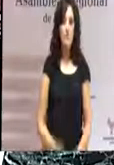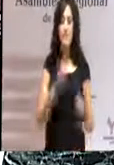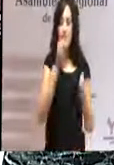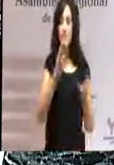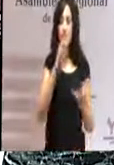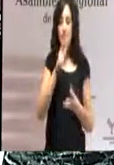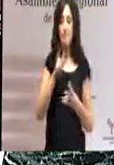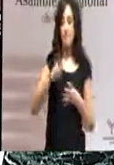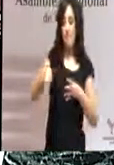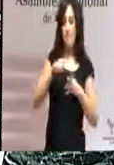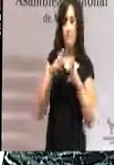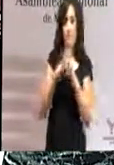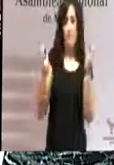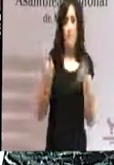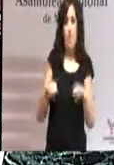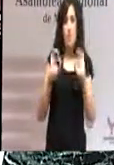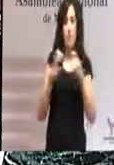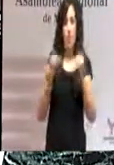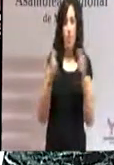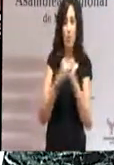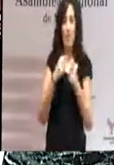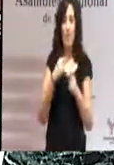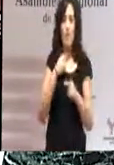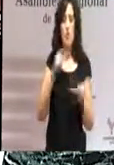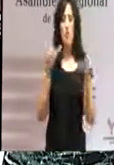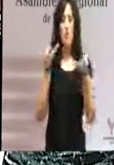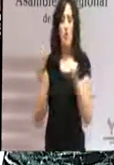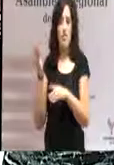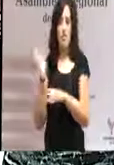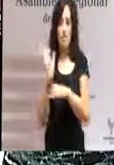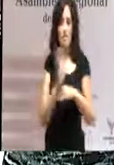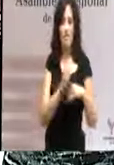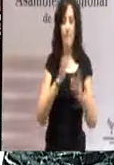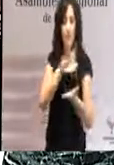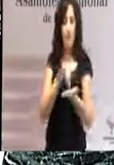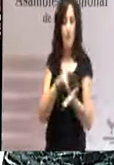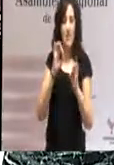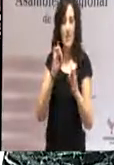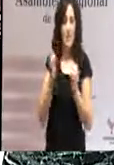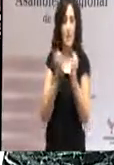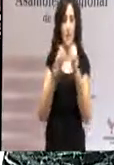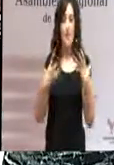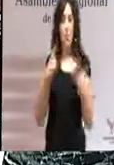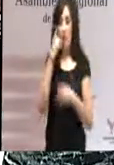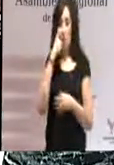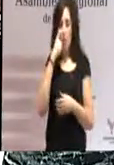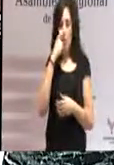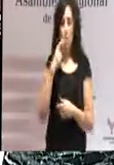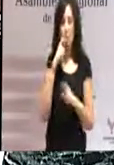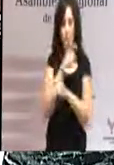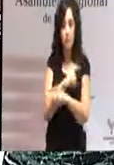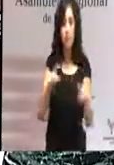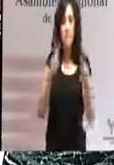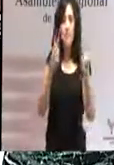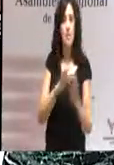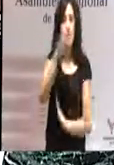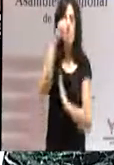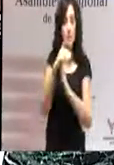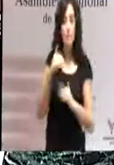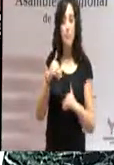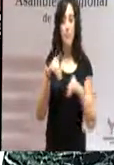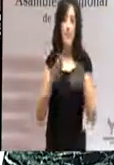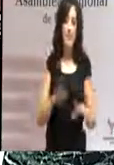Por acuerdo de la Junta de Portavoces en la sesión celebrada el 29 de junio, les anuncio que se suspende la